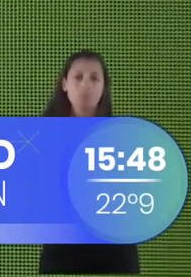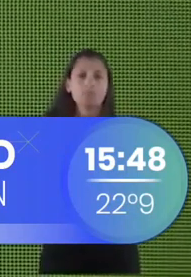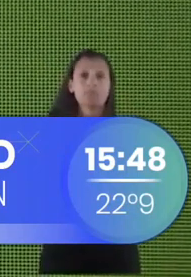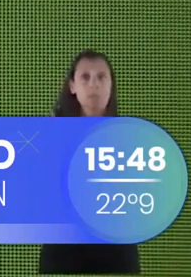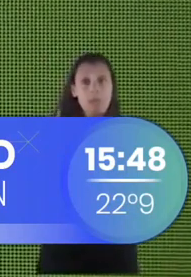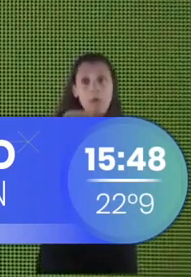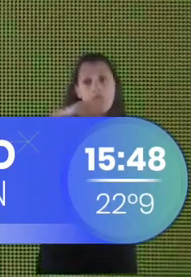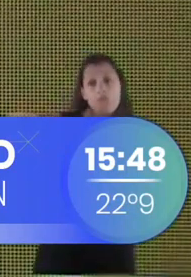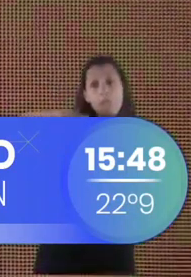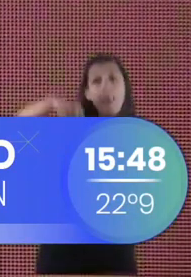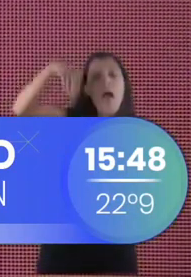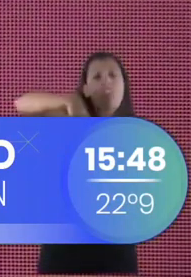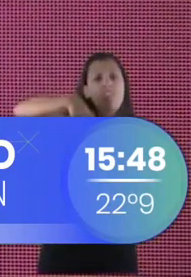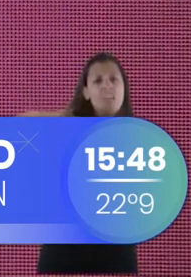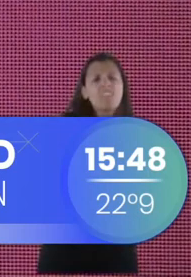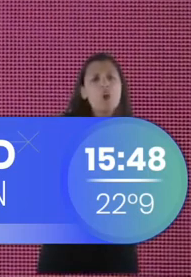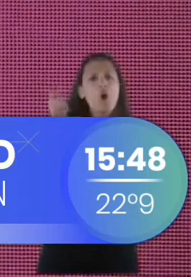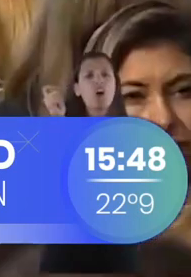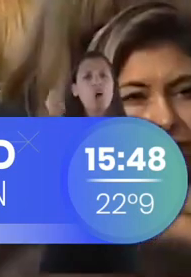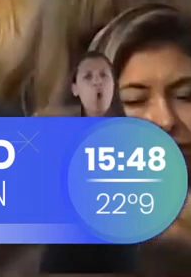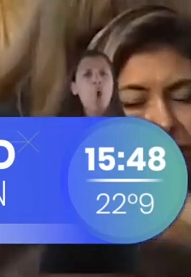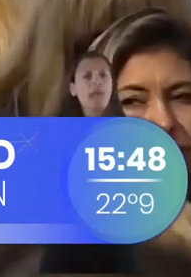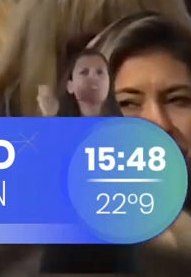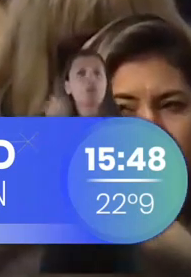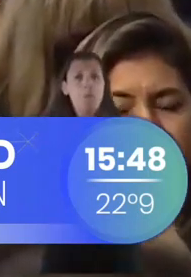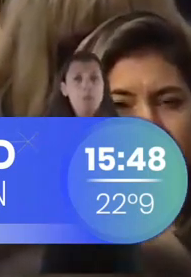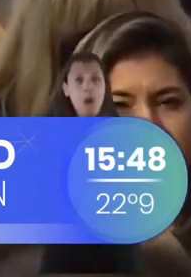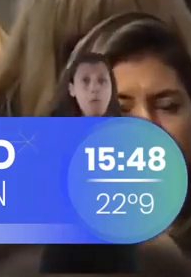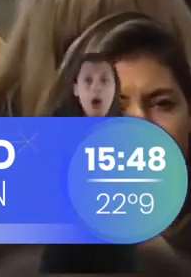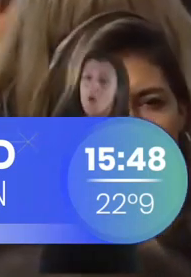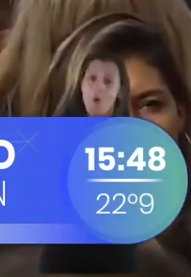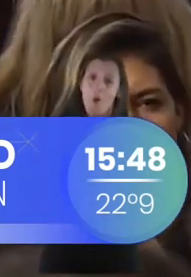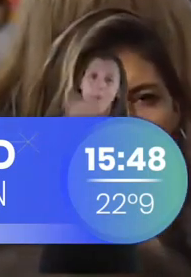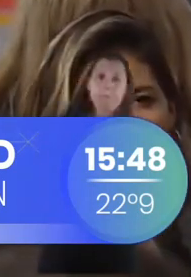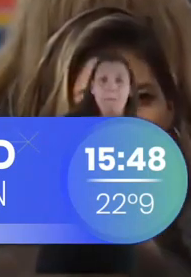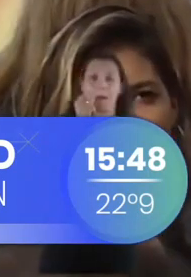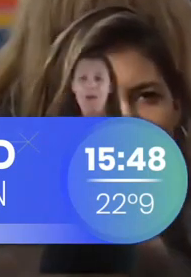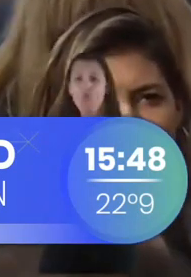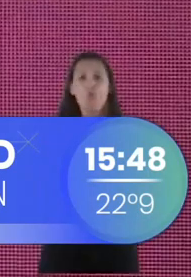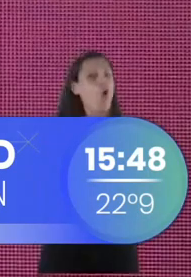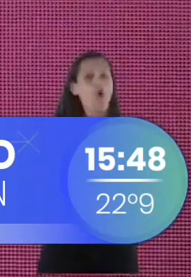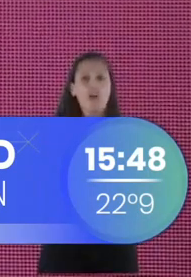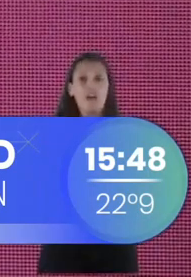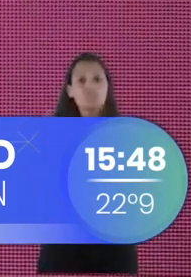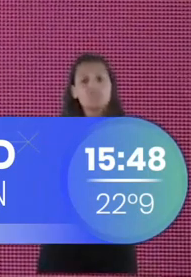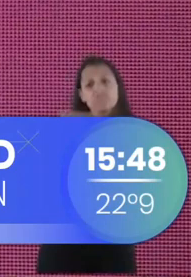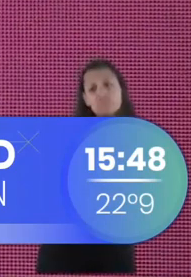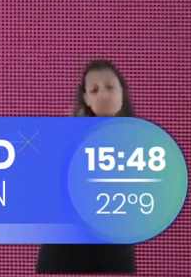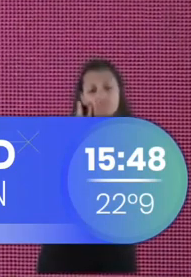donde la obligación ya no es de la madre, es de la madre y del padre, y donde en conjunto hay que atender las necesidades de los